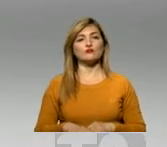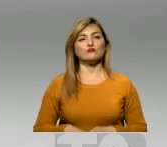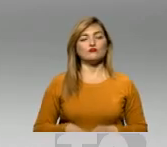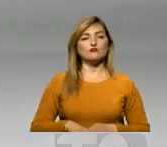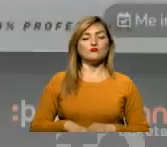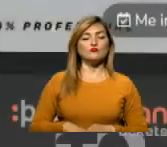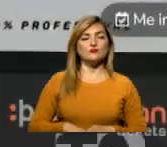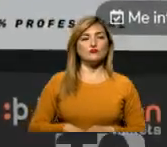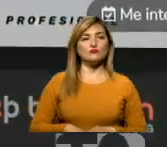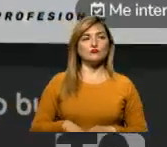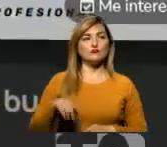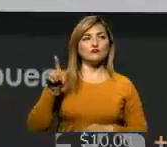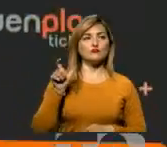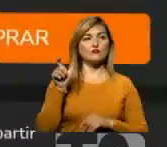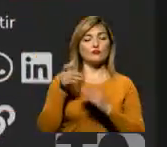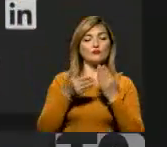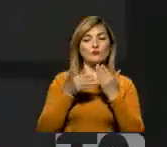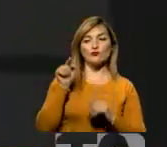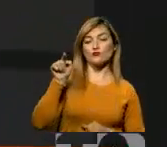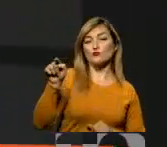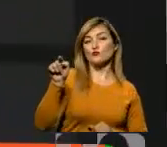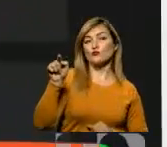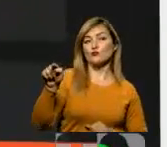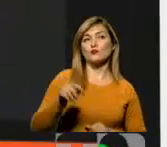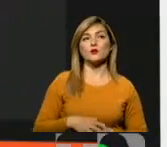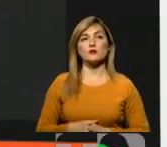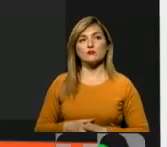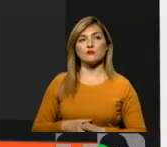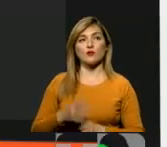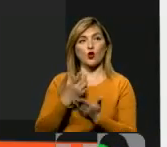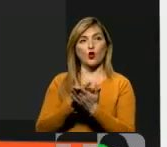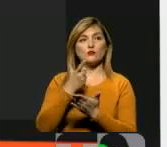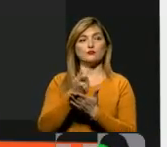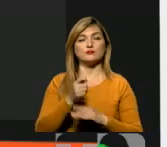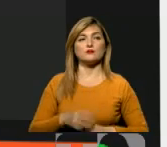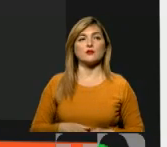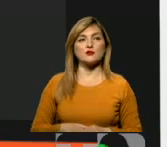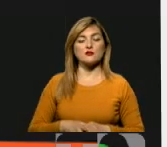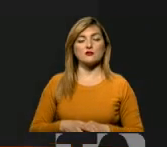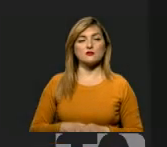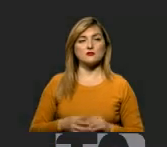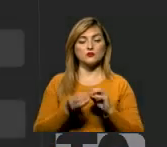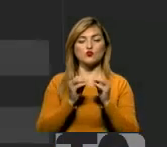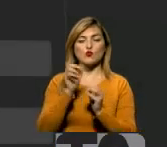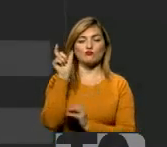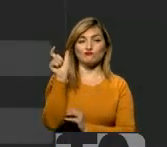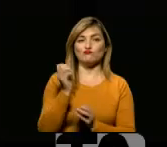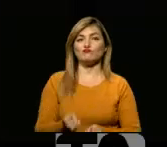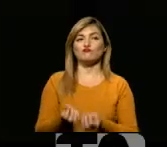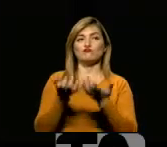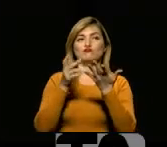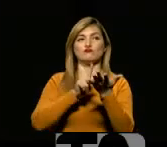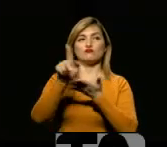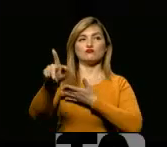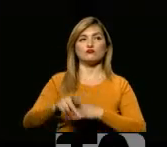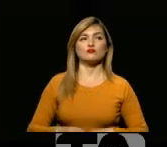www.buenplan.com.es. Seleccione el evento La Muy Señora Navidad. Dé clic en comprar. Elija el número de tickets. Realice